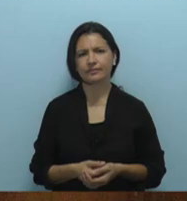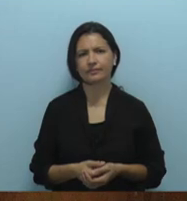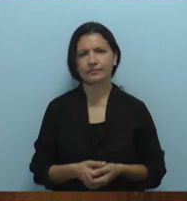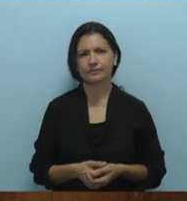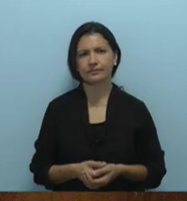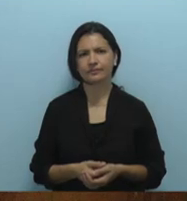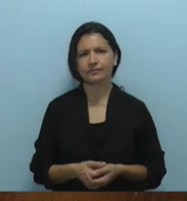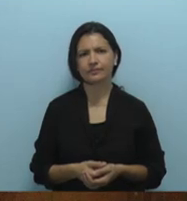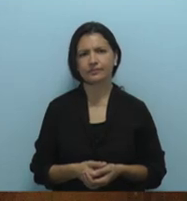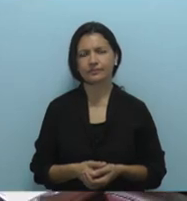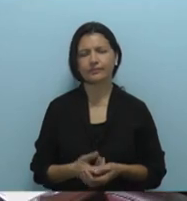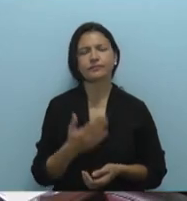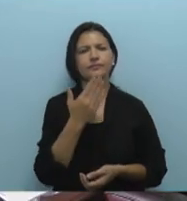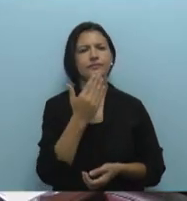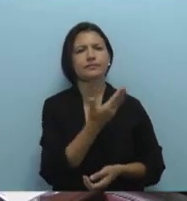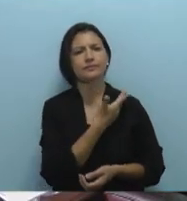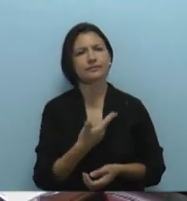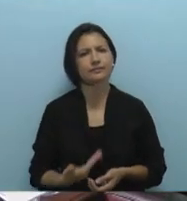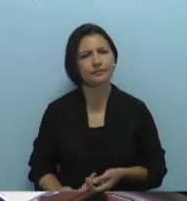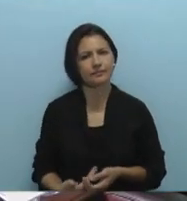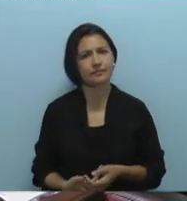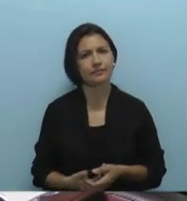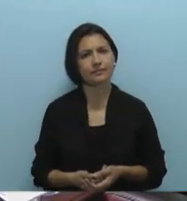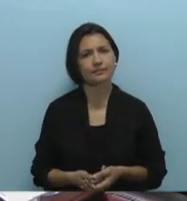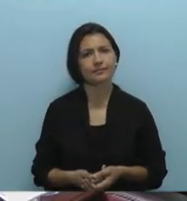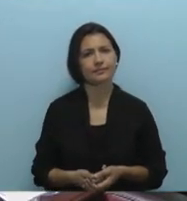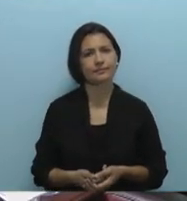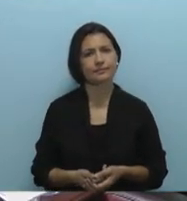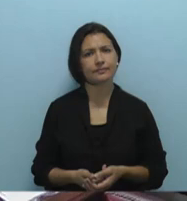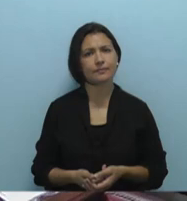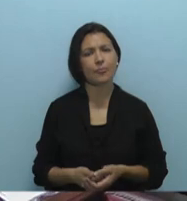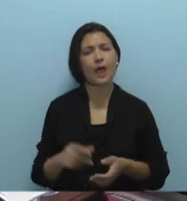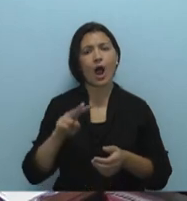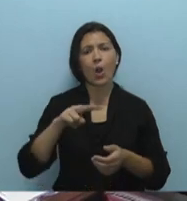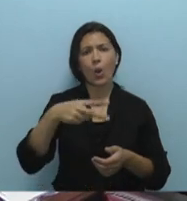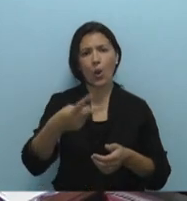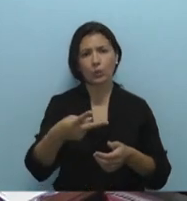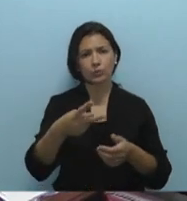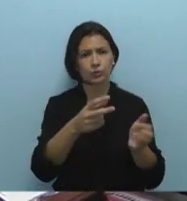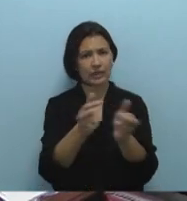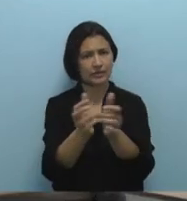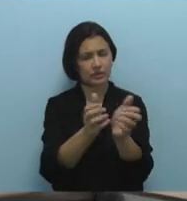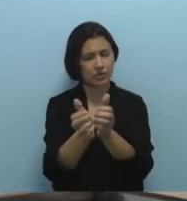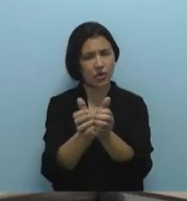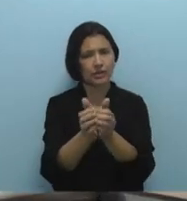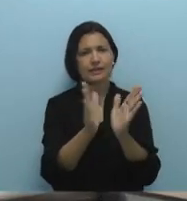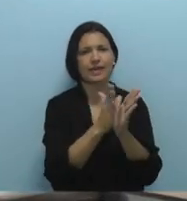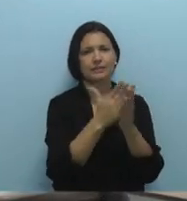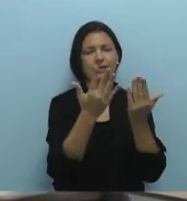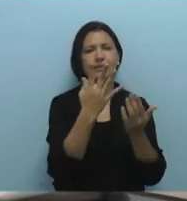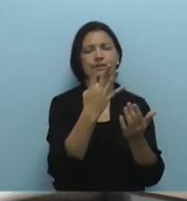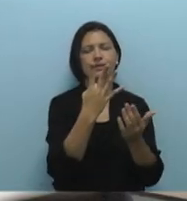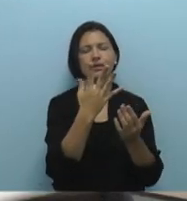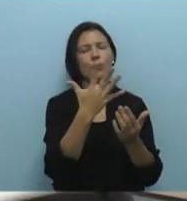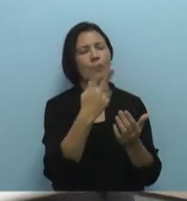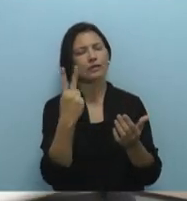Rojas. Muchas gracias, señora presidenta. Es para pedirle preferencia 2 al expediente